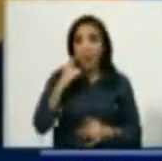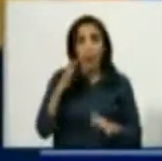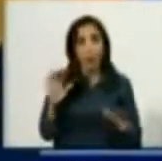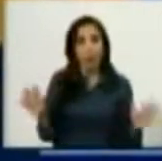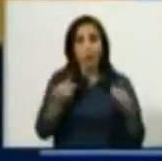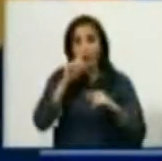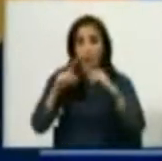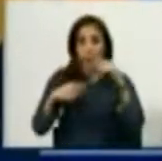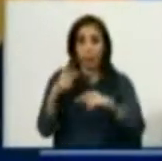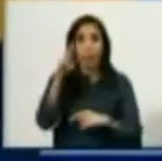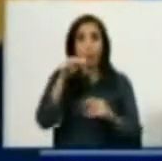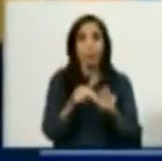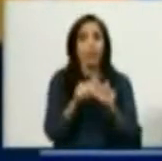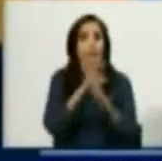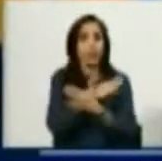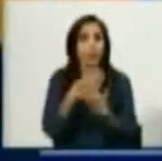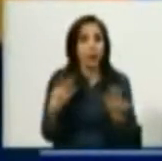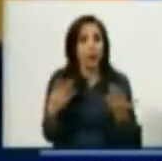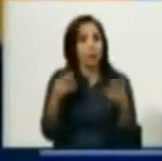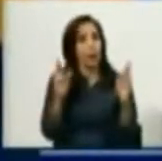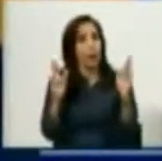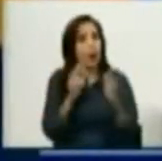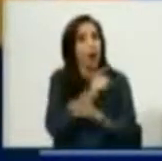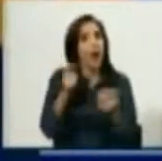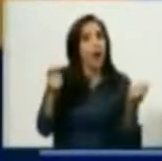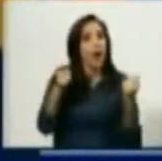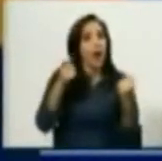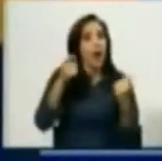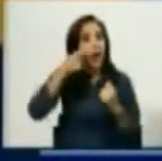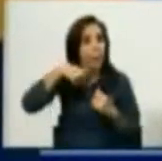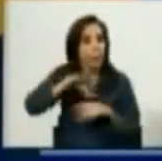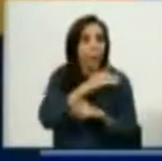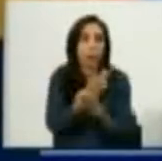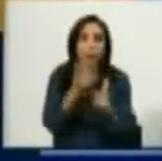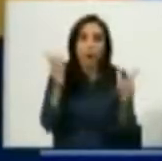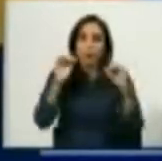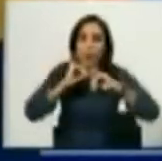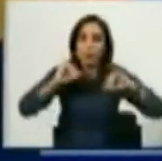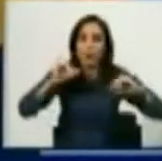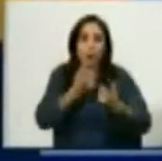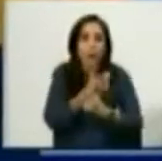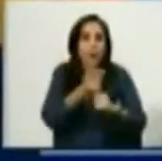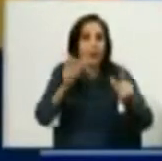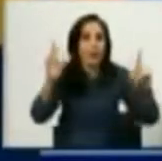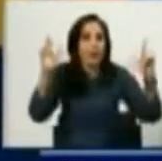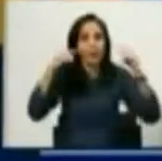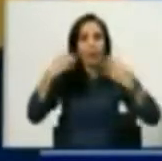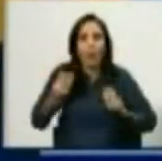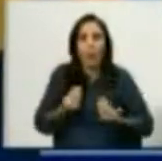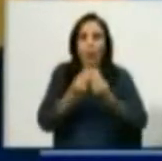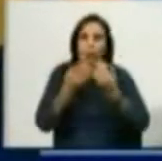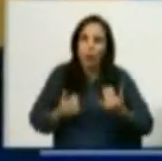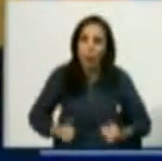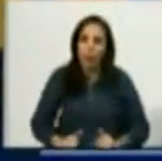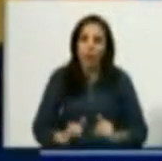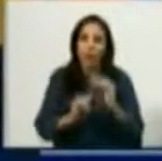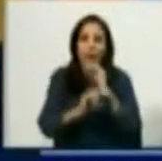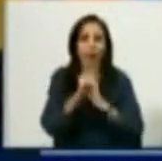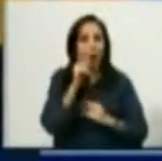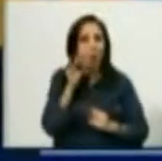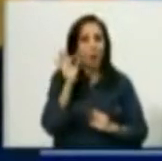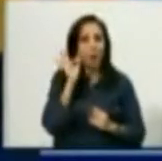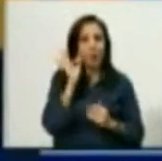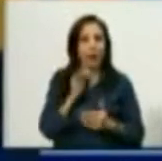2019 el pueblo me suelta libre para irme con mis hijas con mi hijo